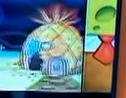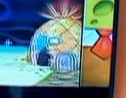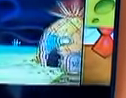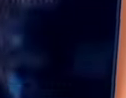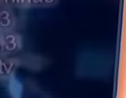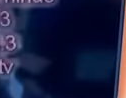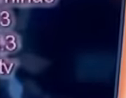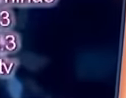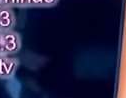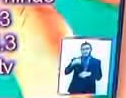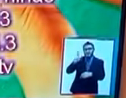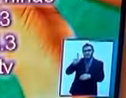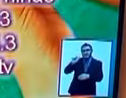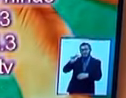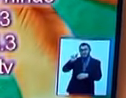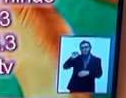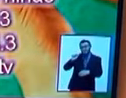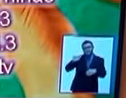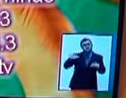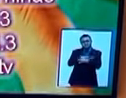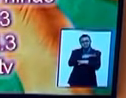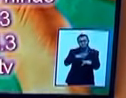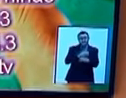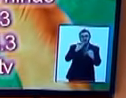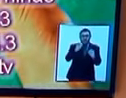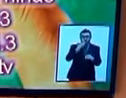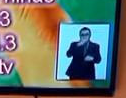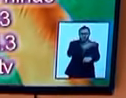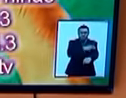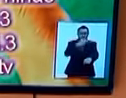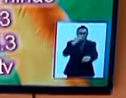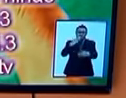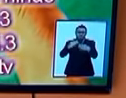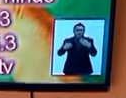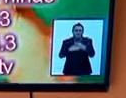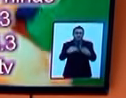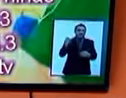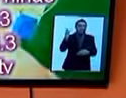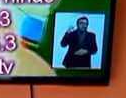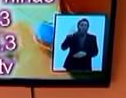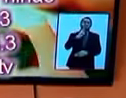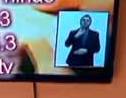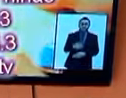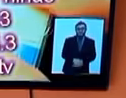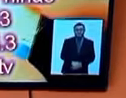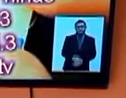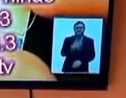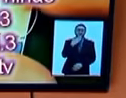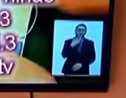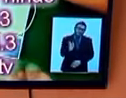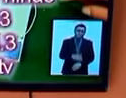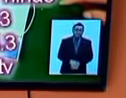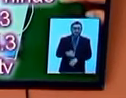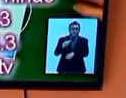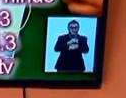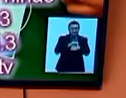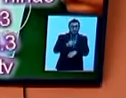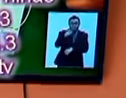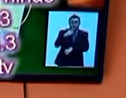Cable Plus Digital, Tecupilco y Canal 28 Tecupilco informan a sus suscriptores que los